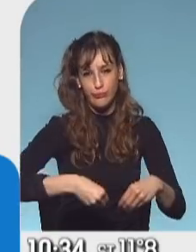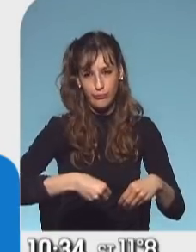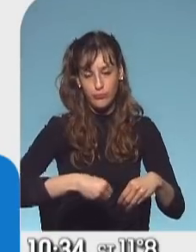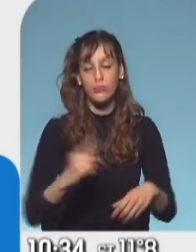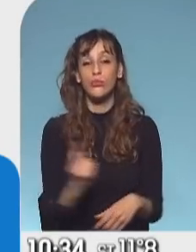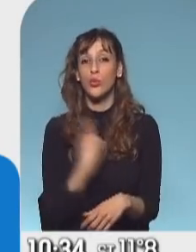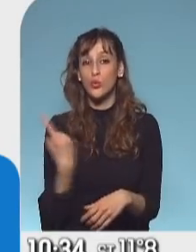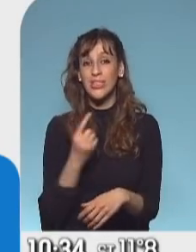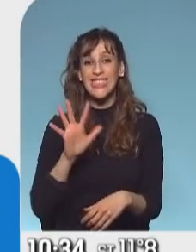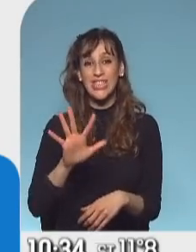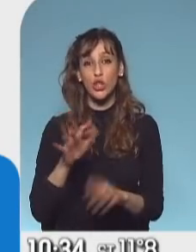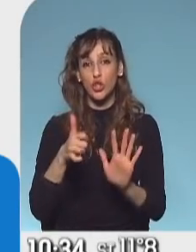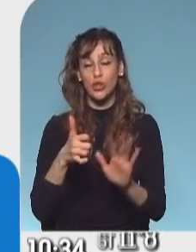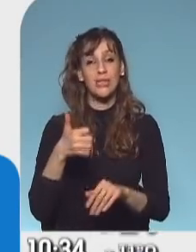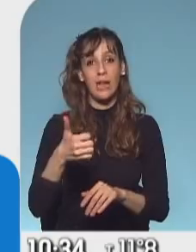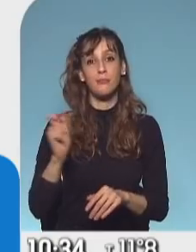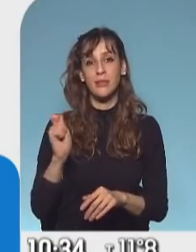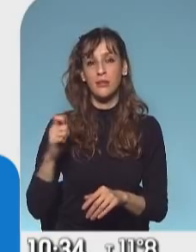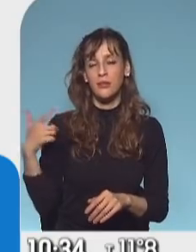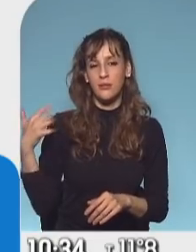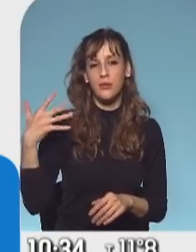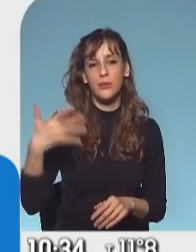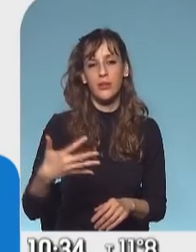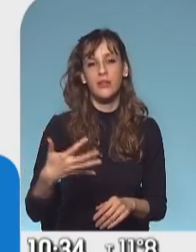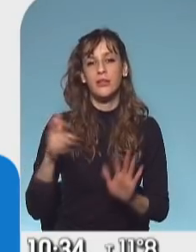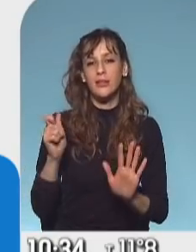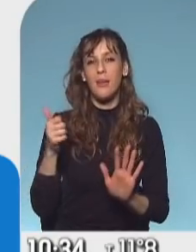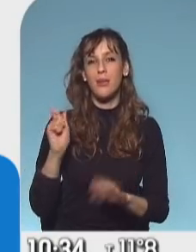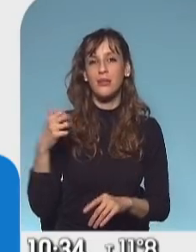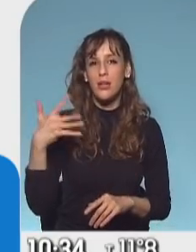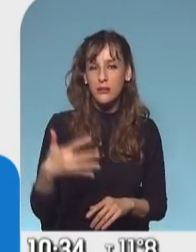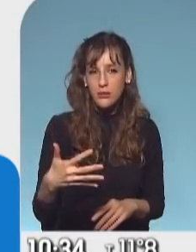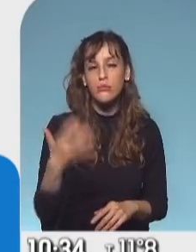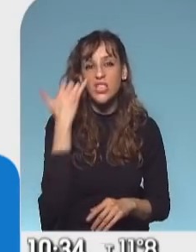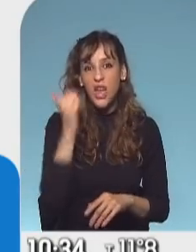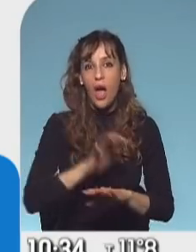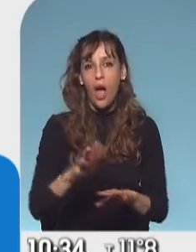6 meses que en el mundo, los argentinos también, vivimos anotando